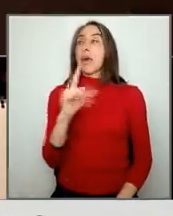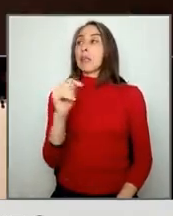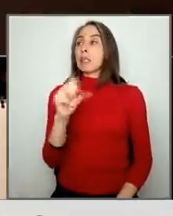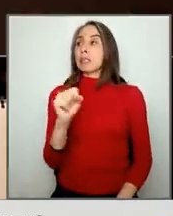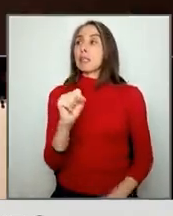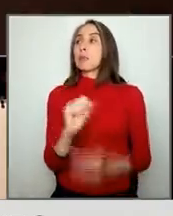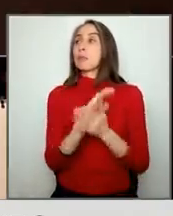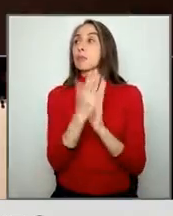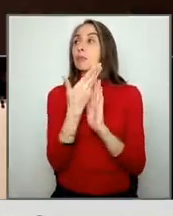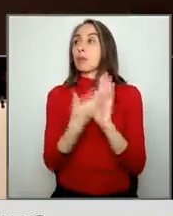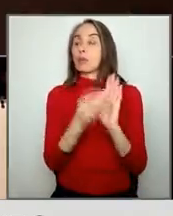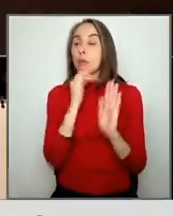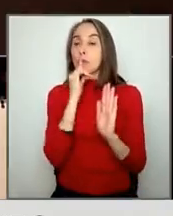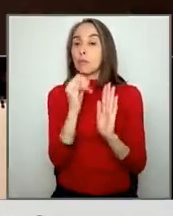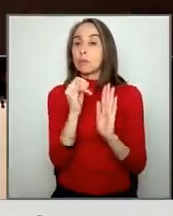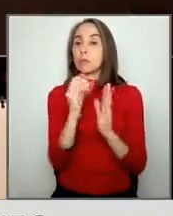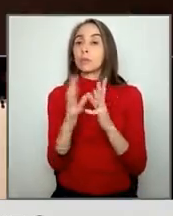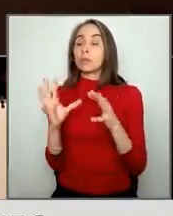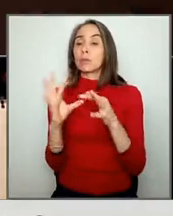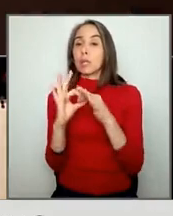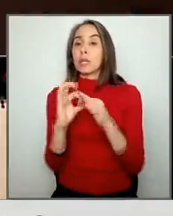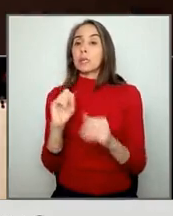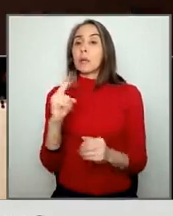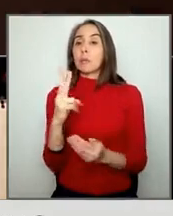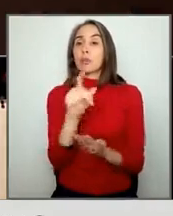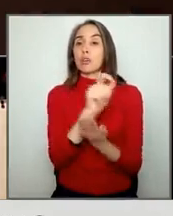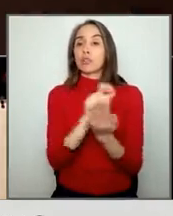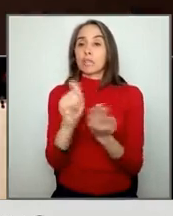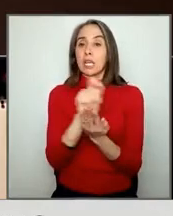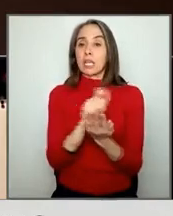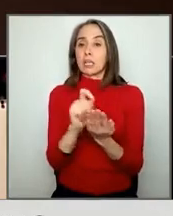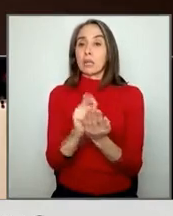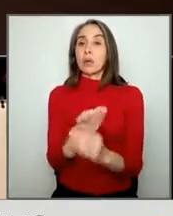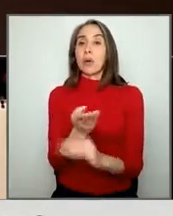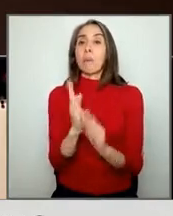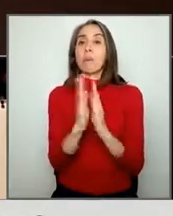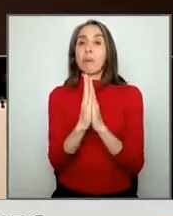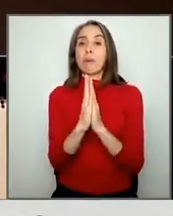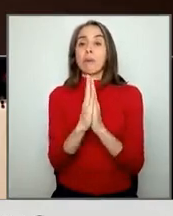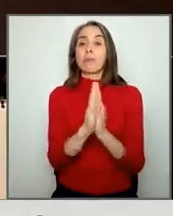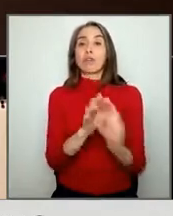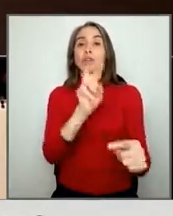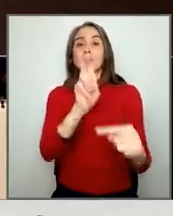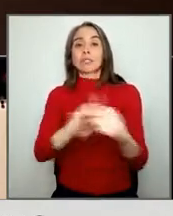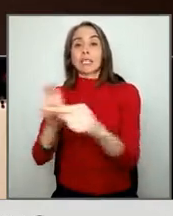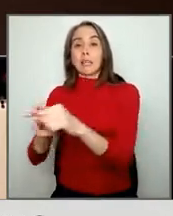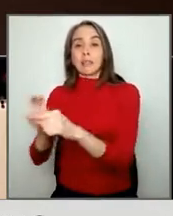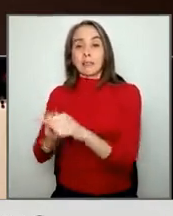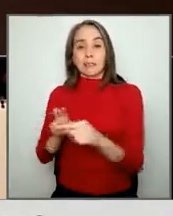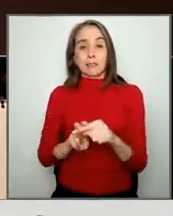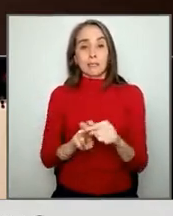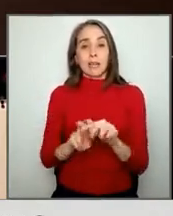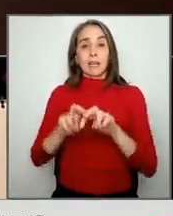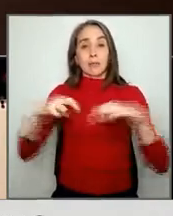muy bien muchas gracias señor prosecretario les pido por favor tomen asiento iniciaremos el tiempo de votaciones en votación